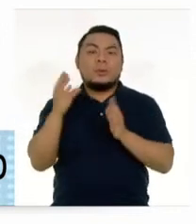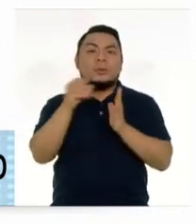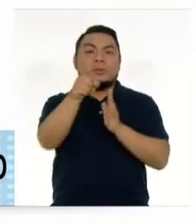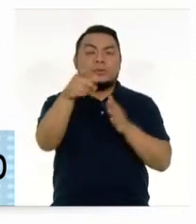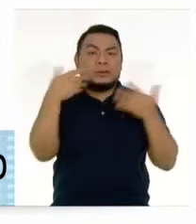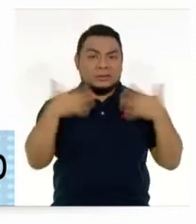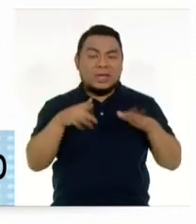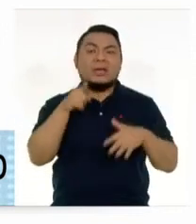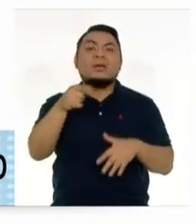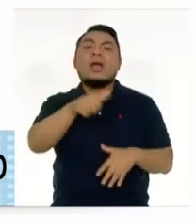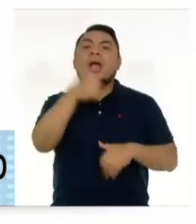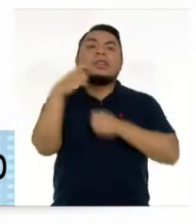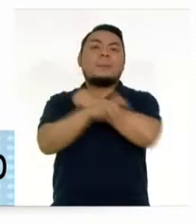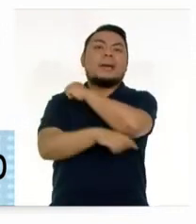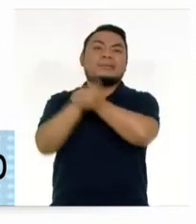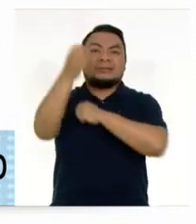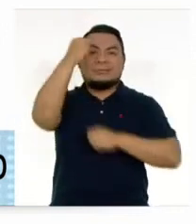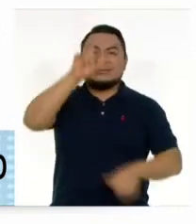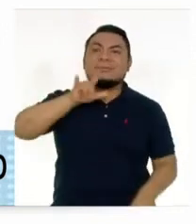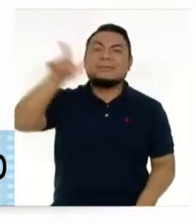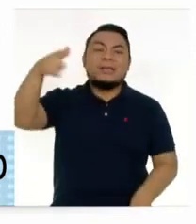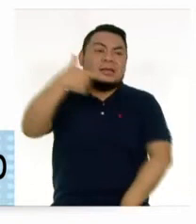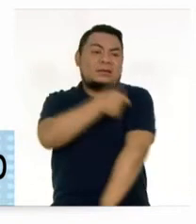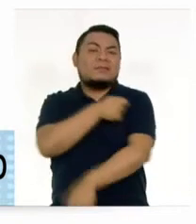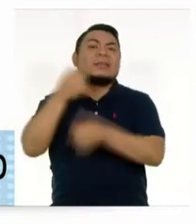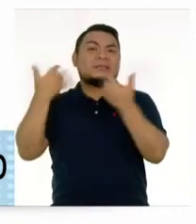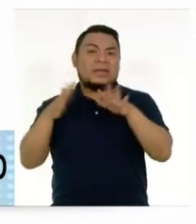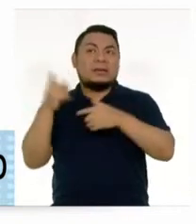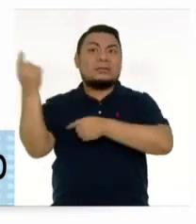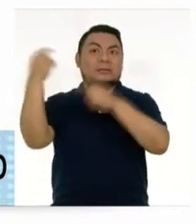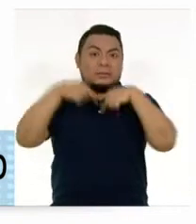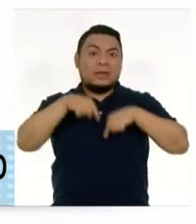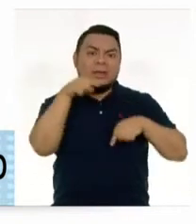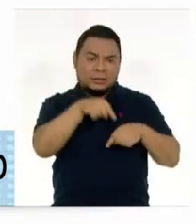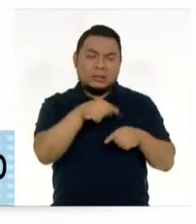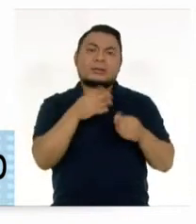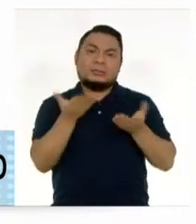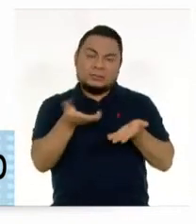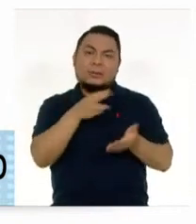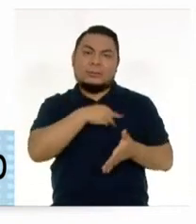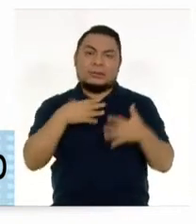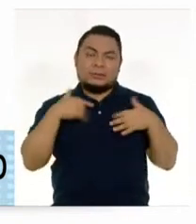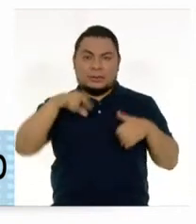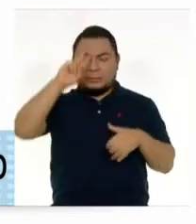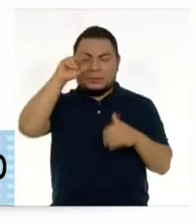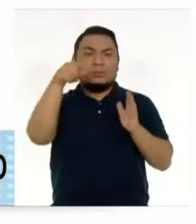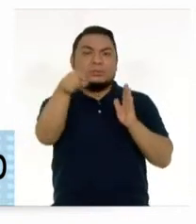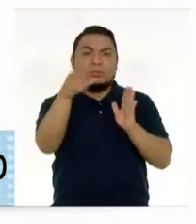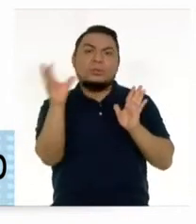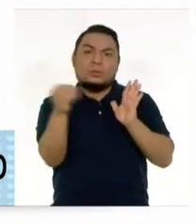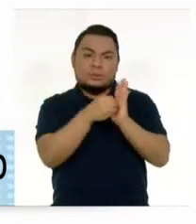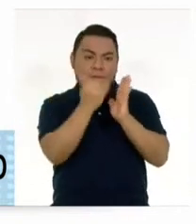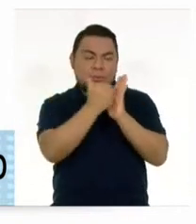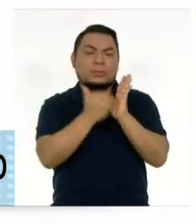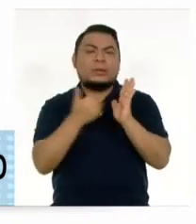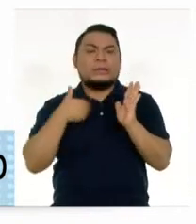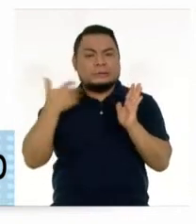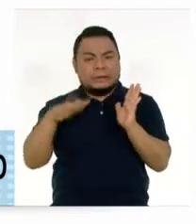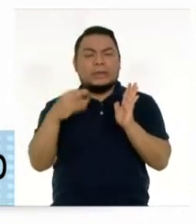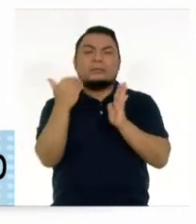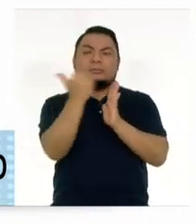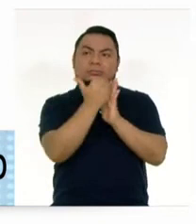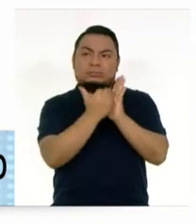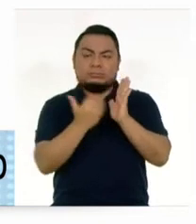que usted ya ha podido ser vacunado en el extranjero, de tal manera que el padrón del Ministerio de Salud pueda estar